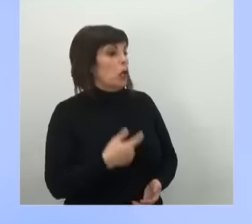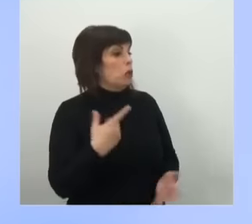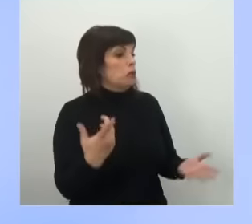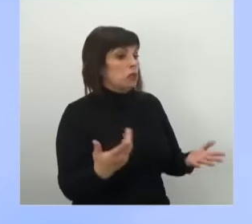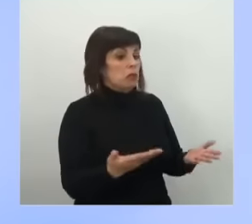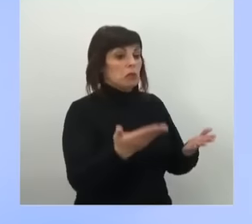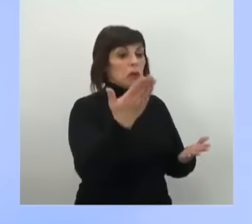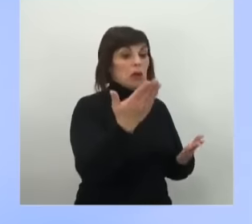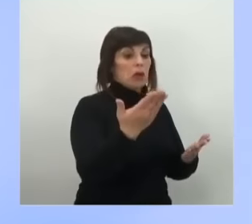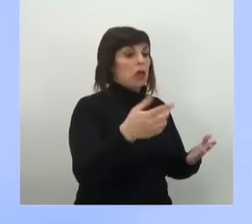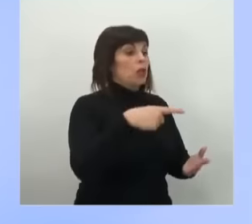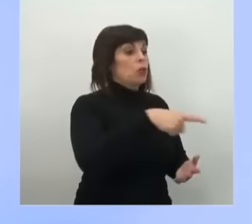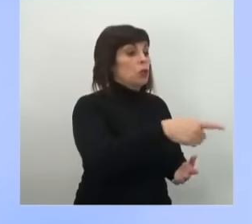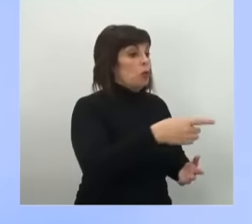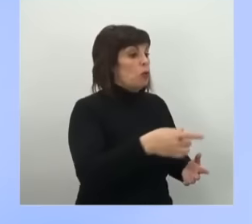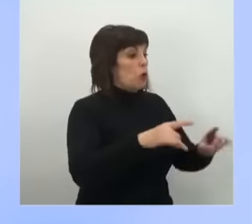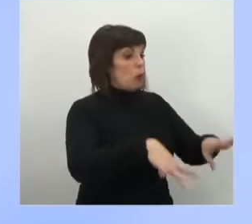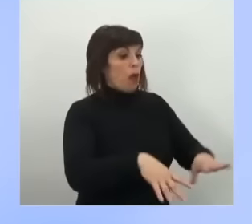mismo